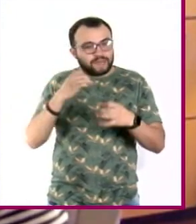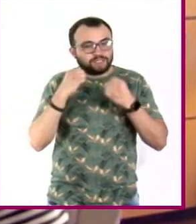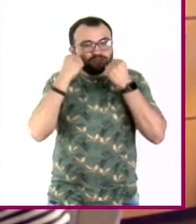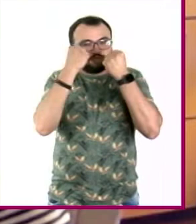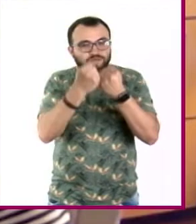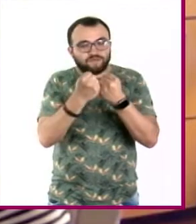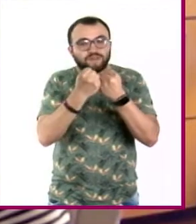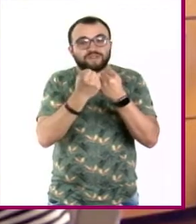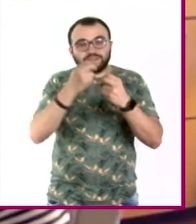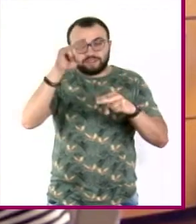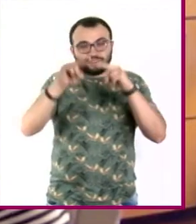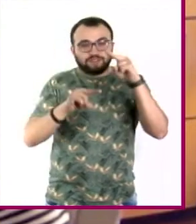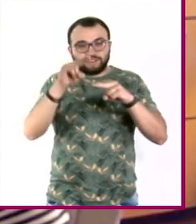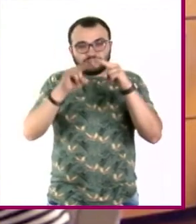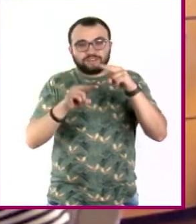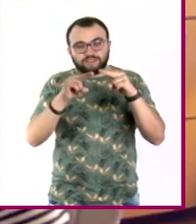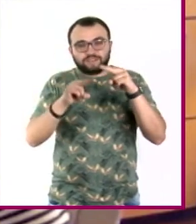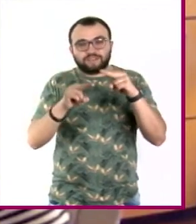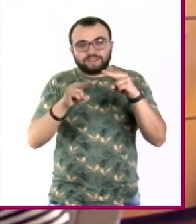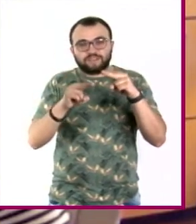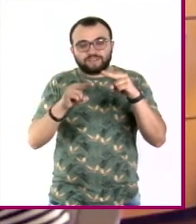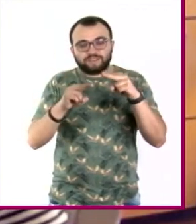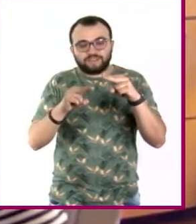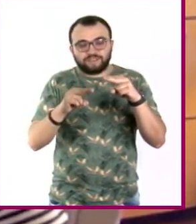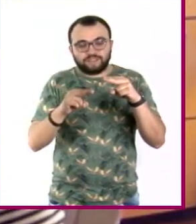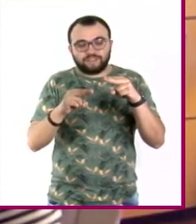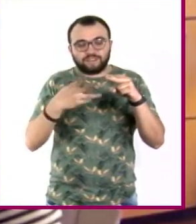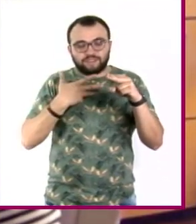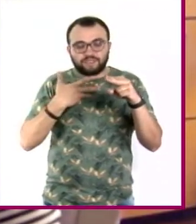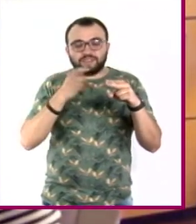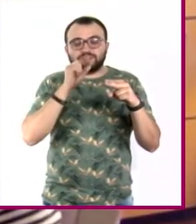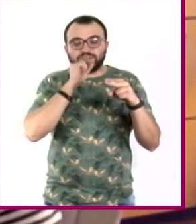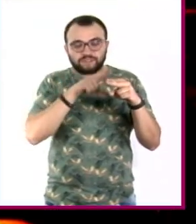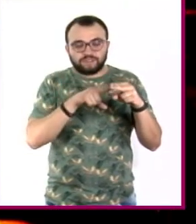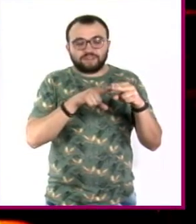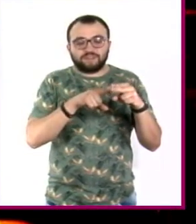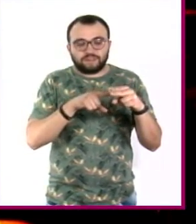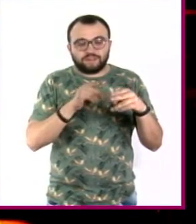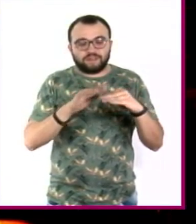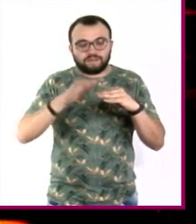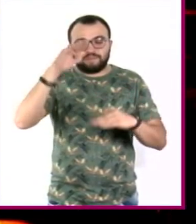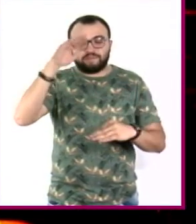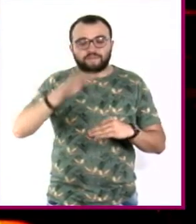el nivel de informalidad en el mercado laboral también aumenta.